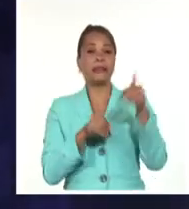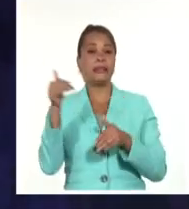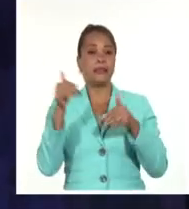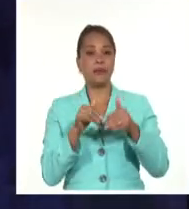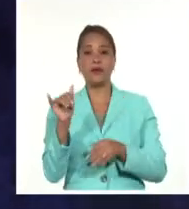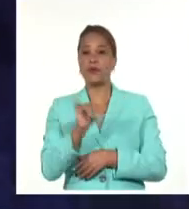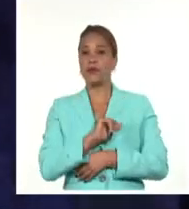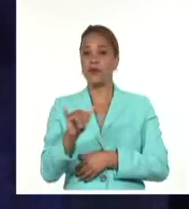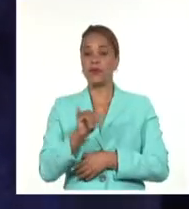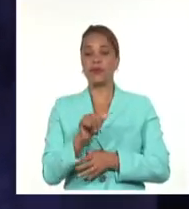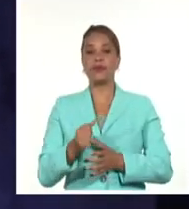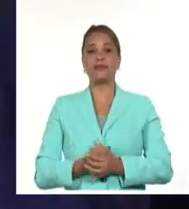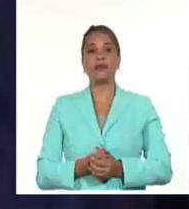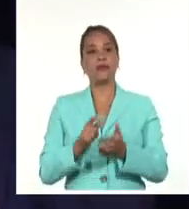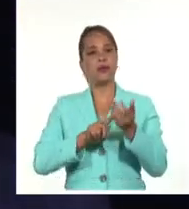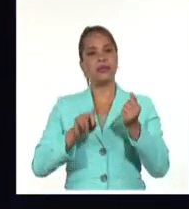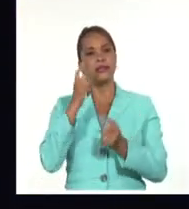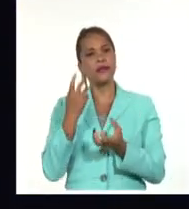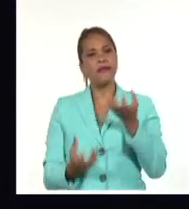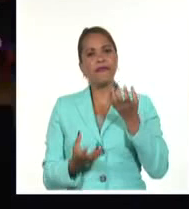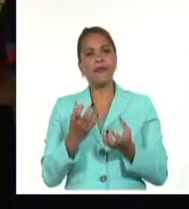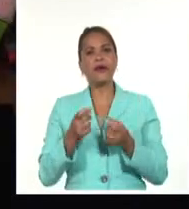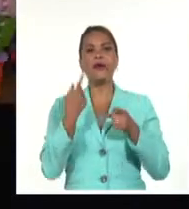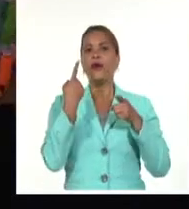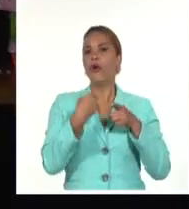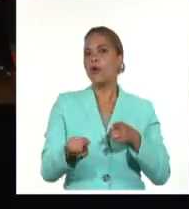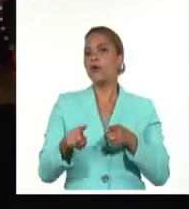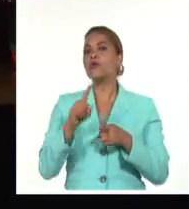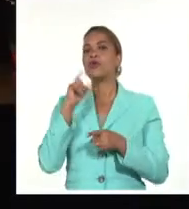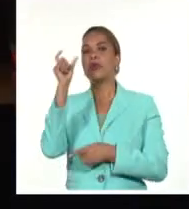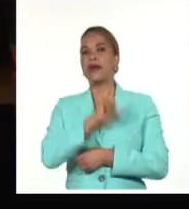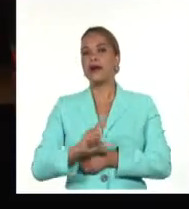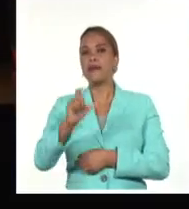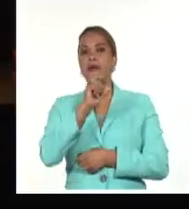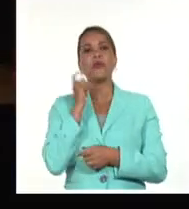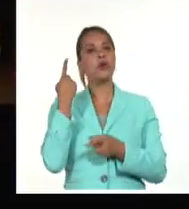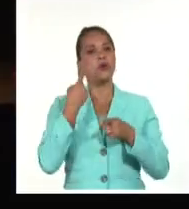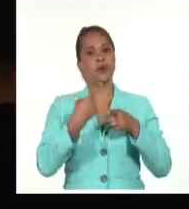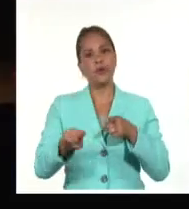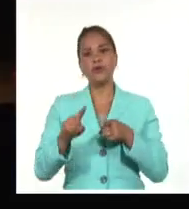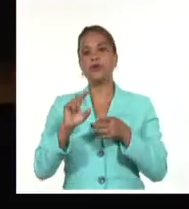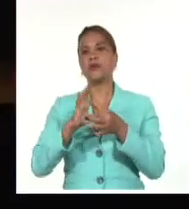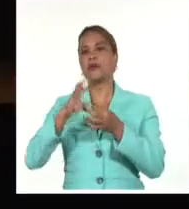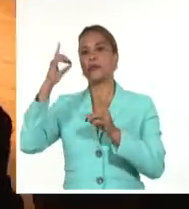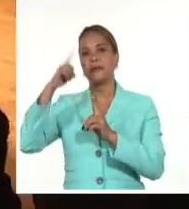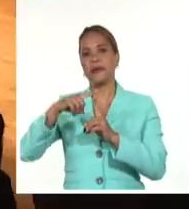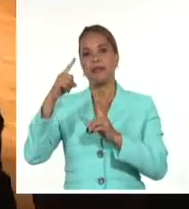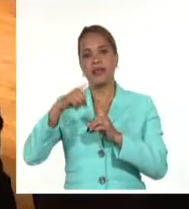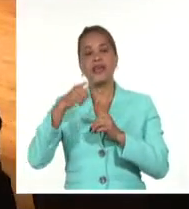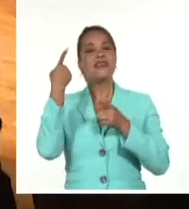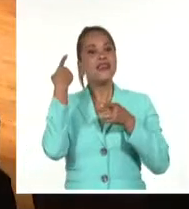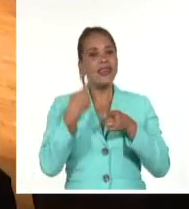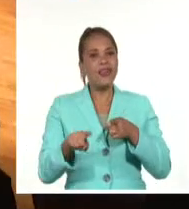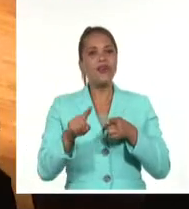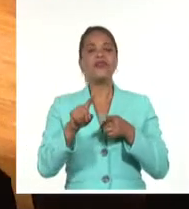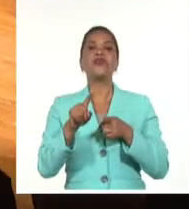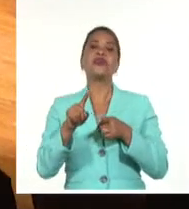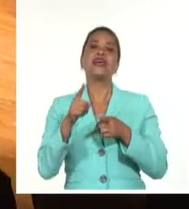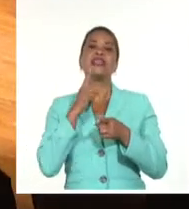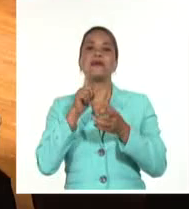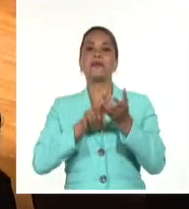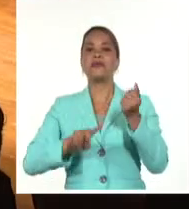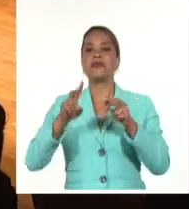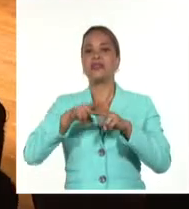cañabrava de cienfuegos la chimenea de camagüey el teatro mundial del guantánamo y el homenajeado teatro guiñol de